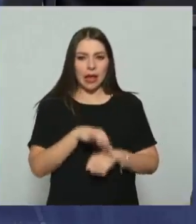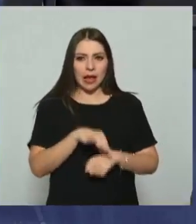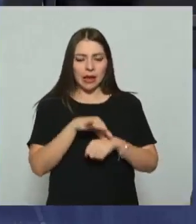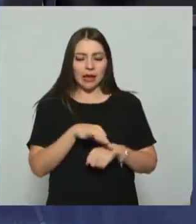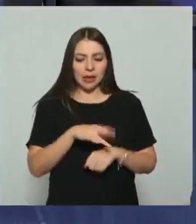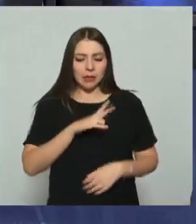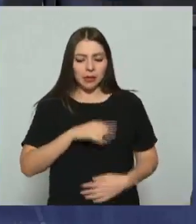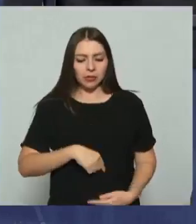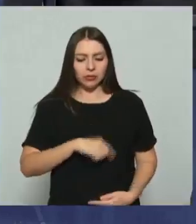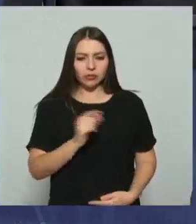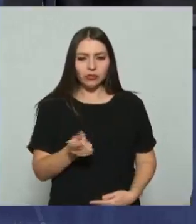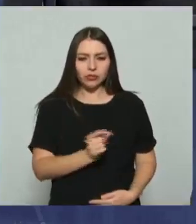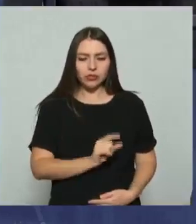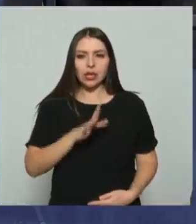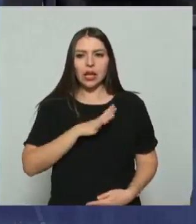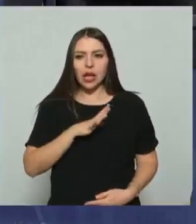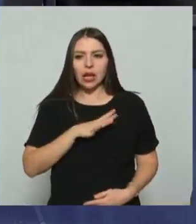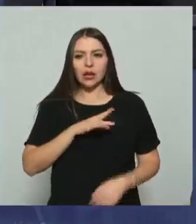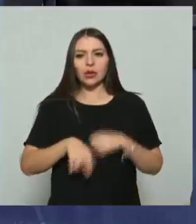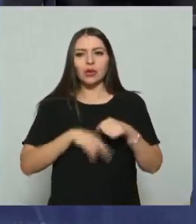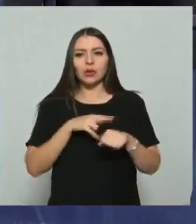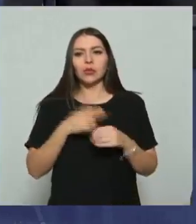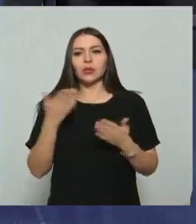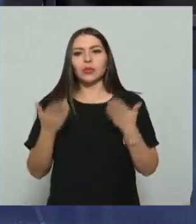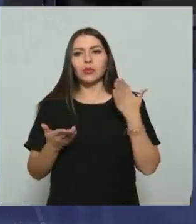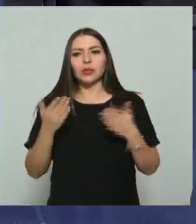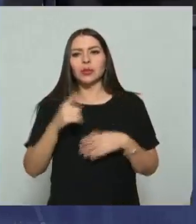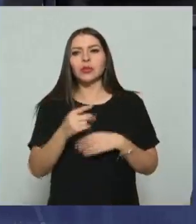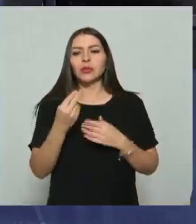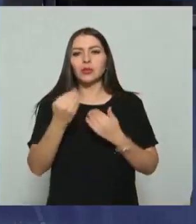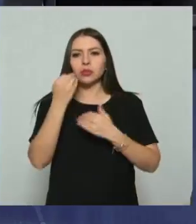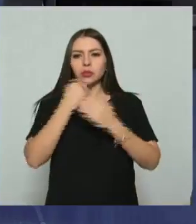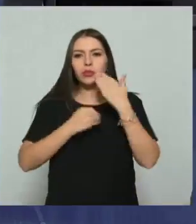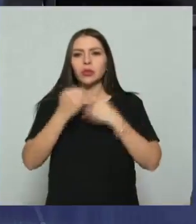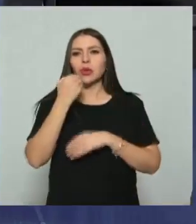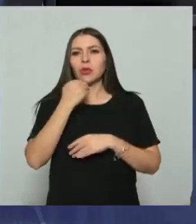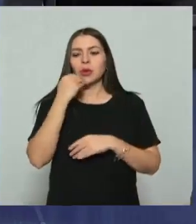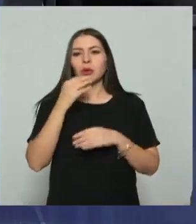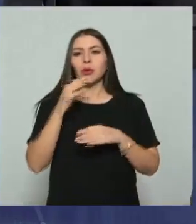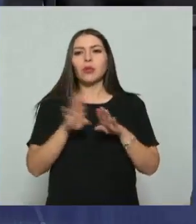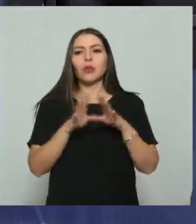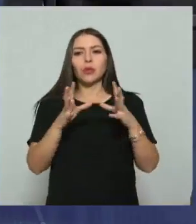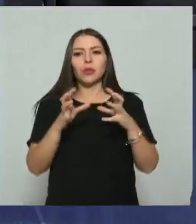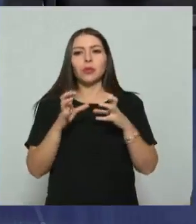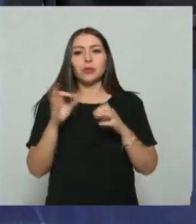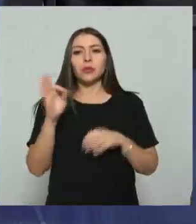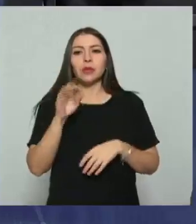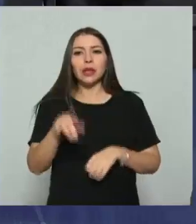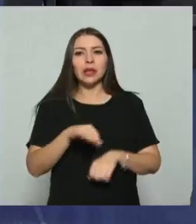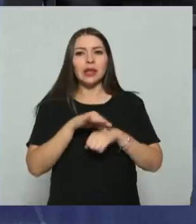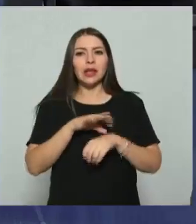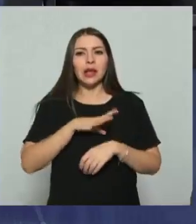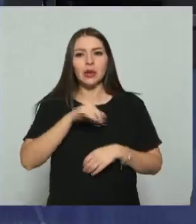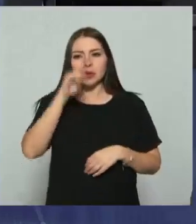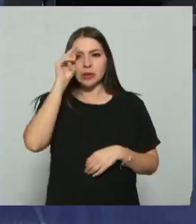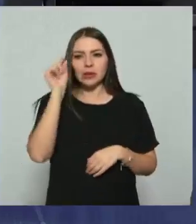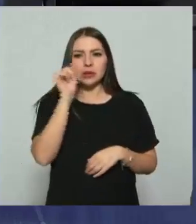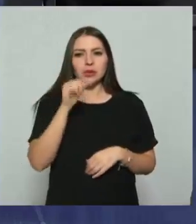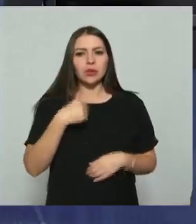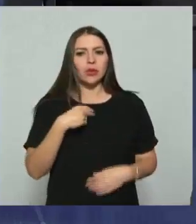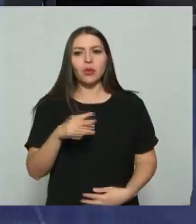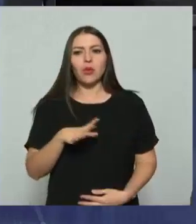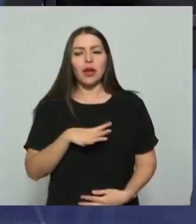acostumbrada a tener cierto balance que todos necesitamos para digerir y absorber los nutrientes. Tal vez esta carne trae una bacteria que yo no tengo.